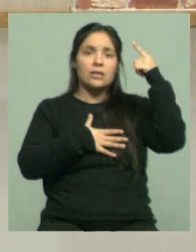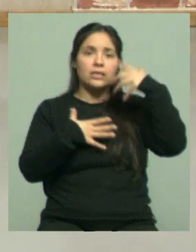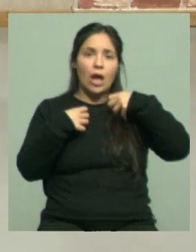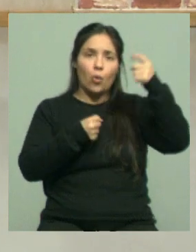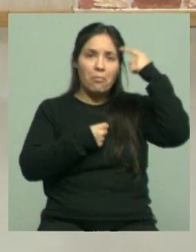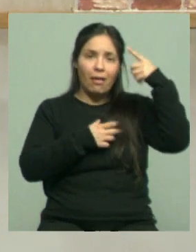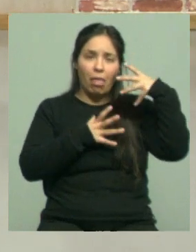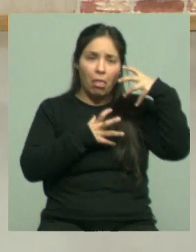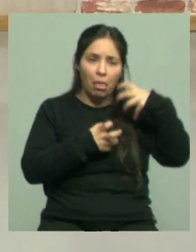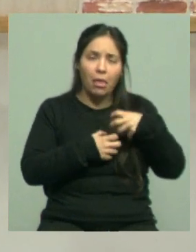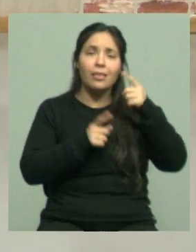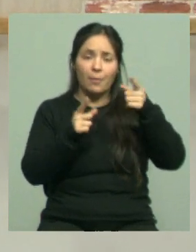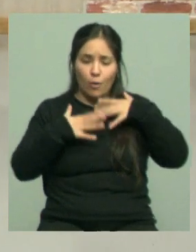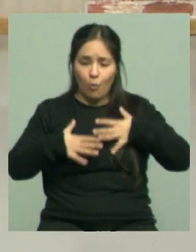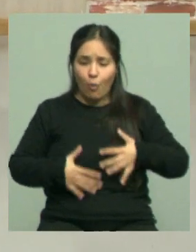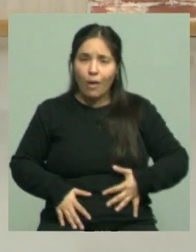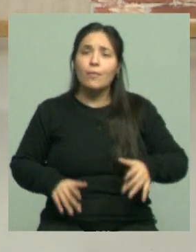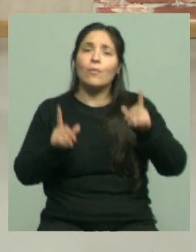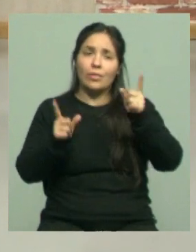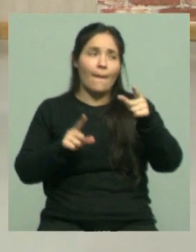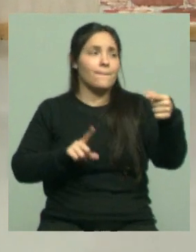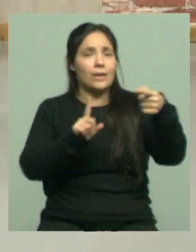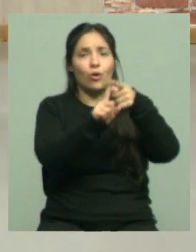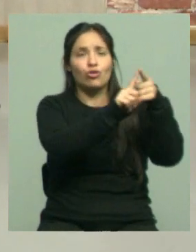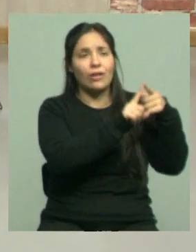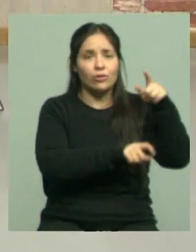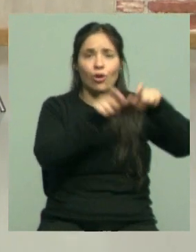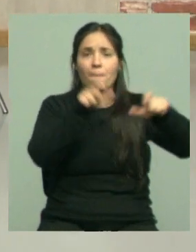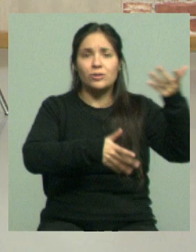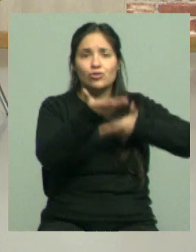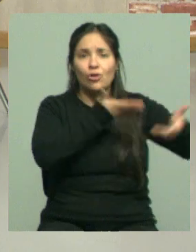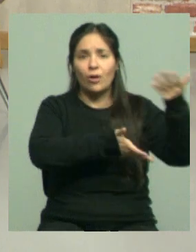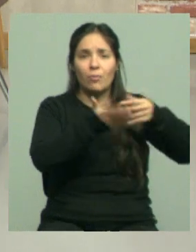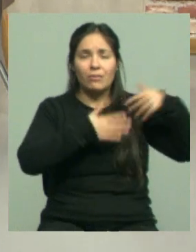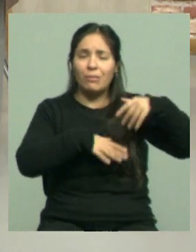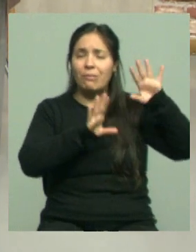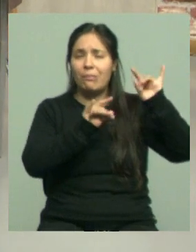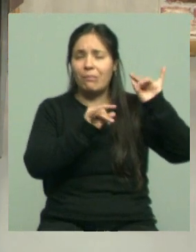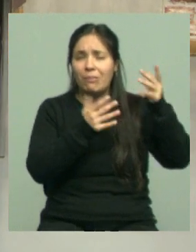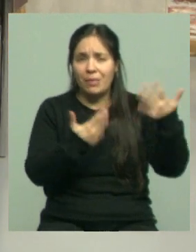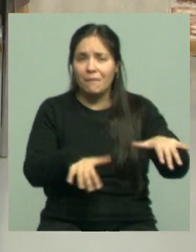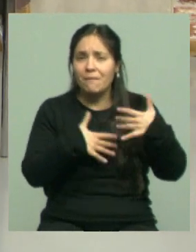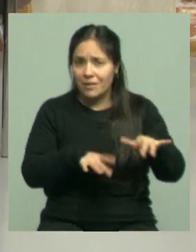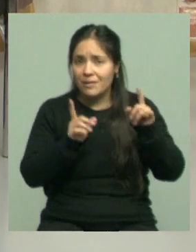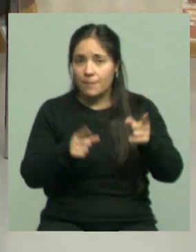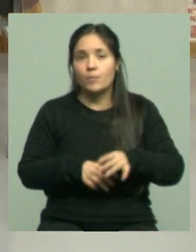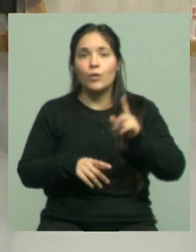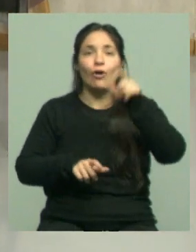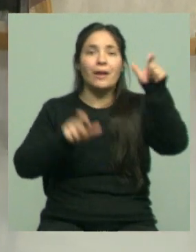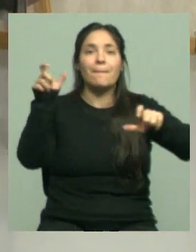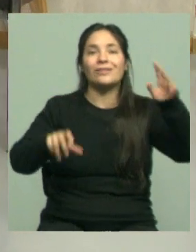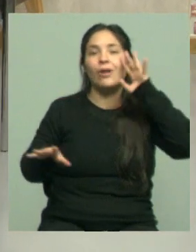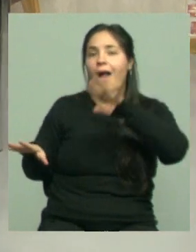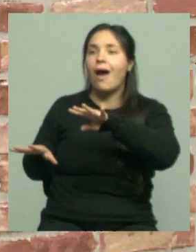claro. sus relaciones interpersonales, ese éxito del cual todo el mundo, digamos, aplaude, que le genera tal vez